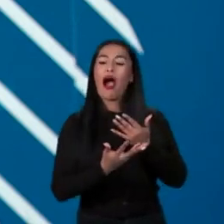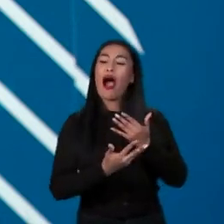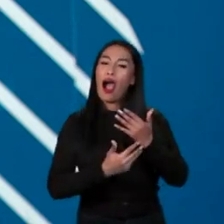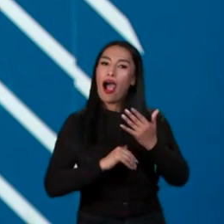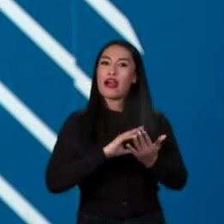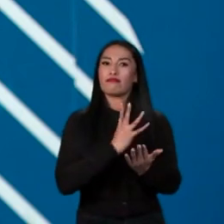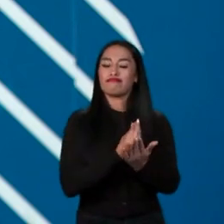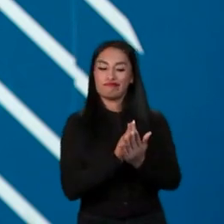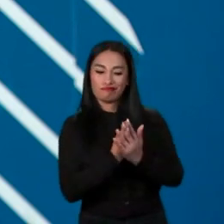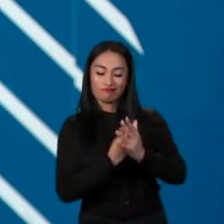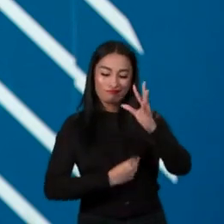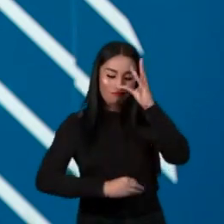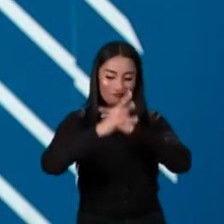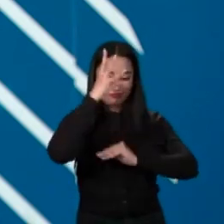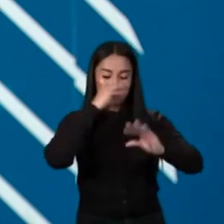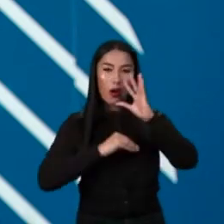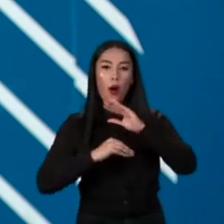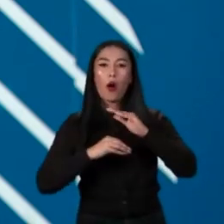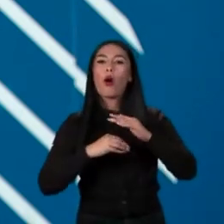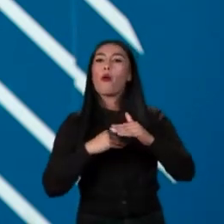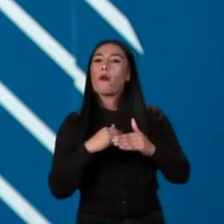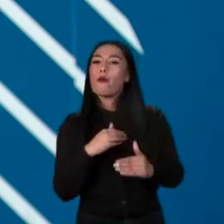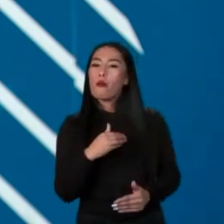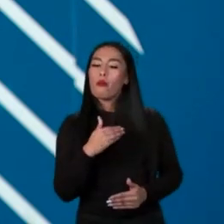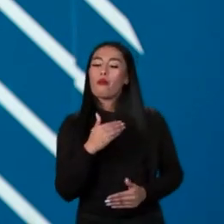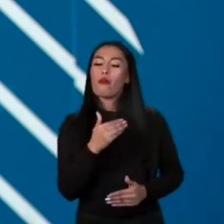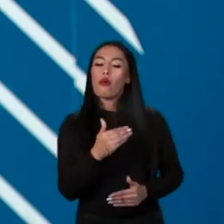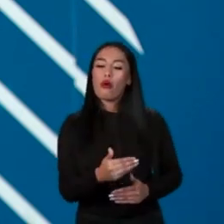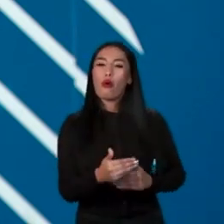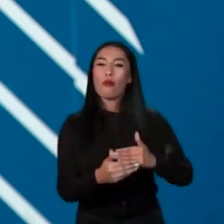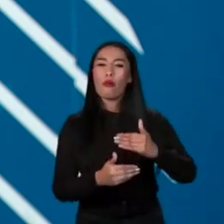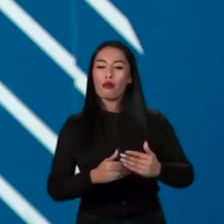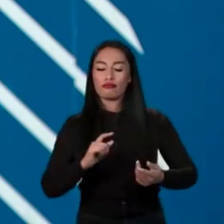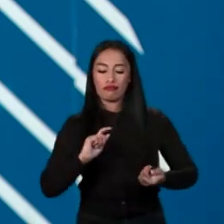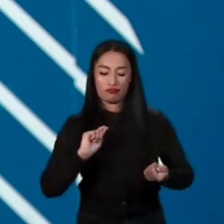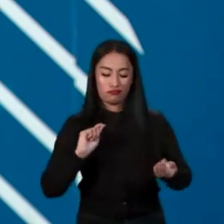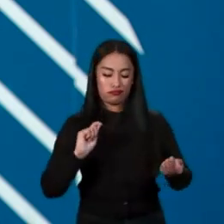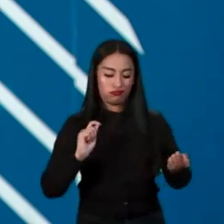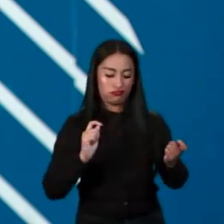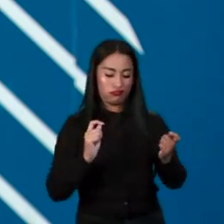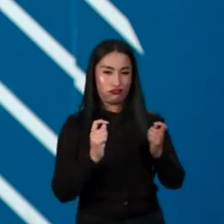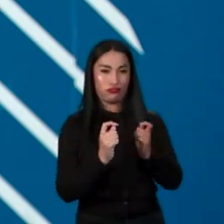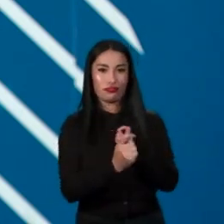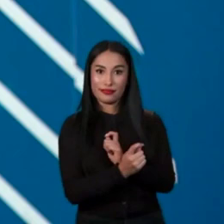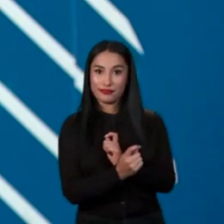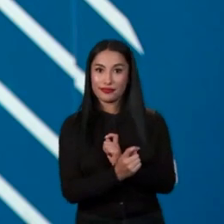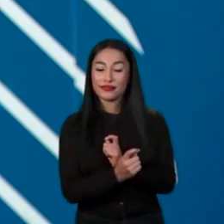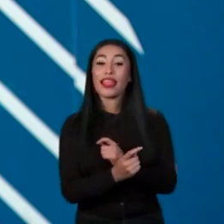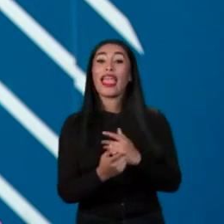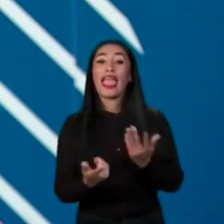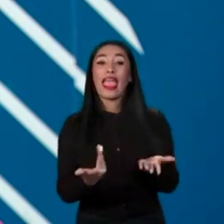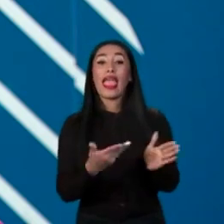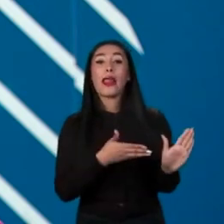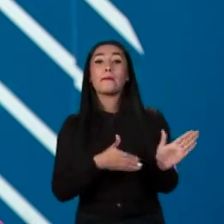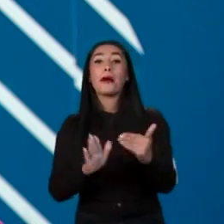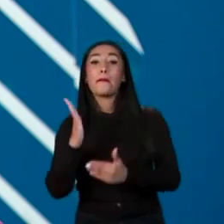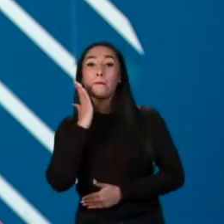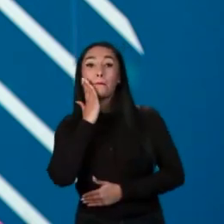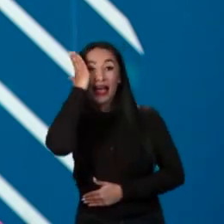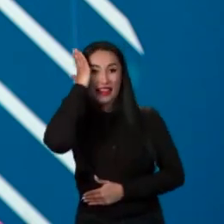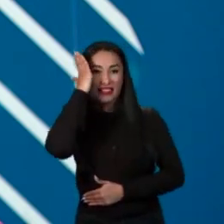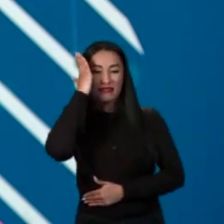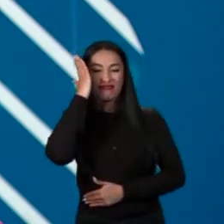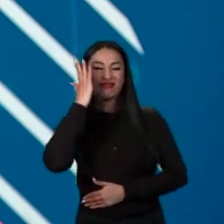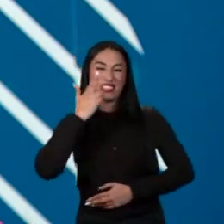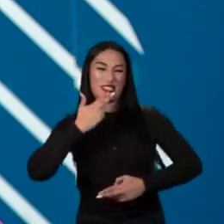poco fuimos evolucionando en una construcción colectiva que hemos hecho, que yo creo que en el marco de Plan Padrino nos